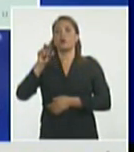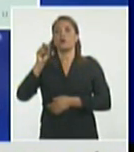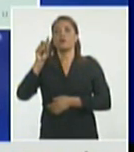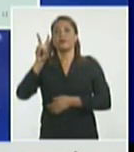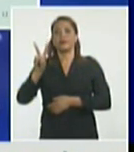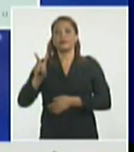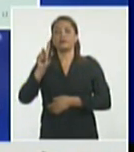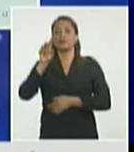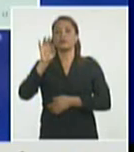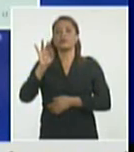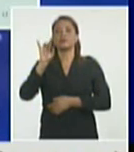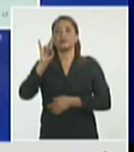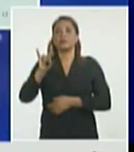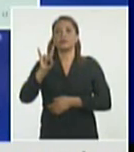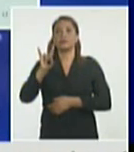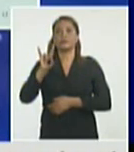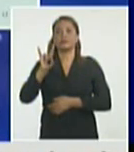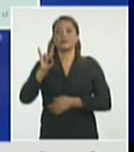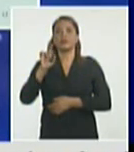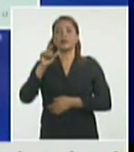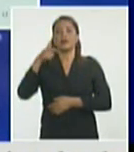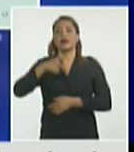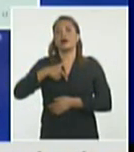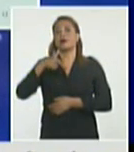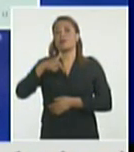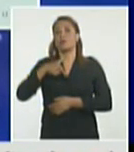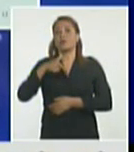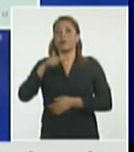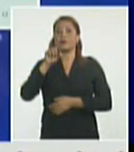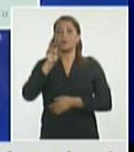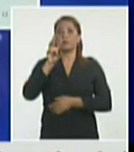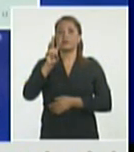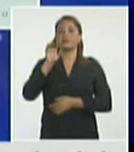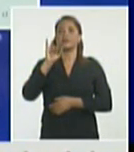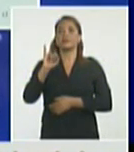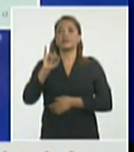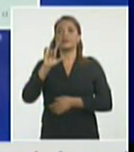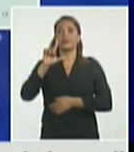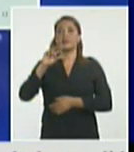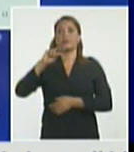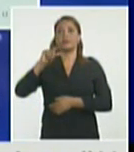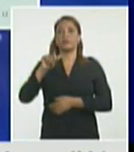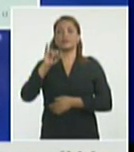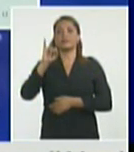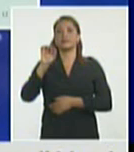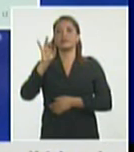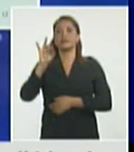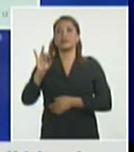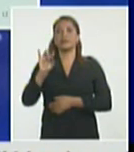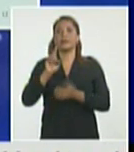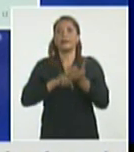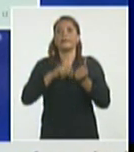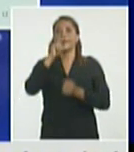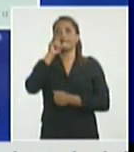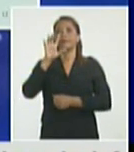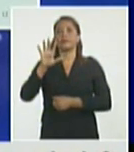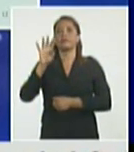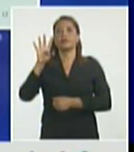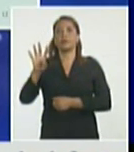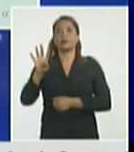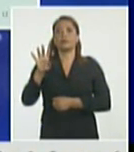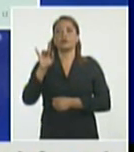89, Agüey Grande 86, Limonar 67, Pedro Betancur